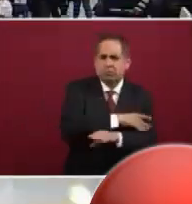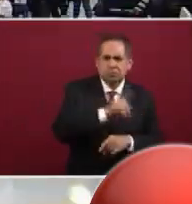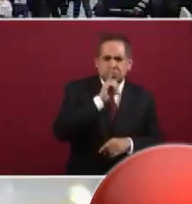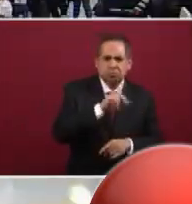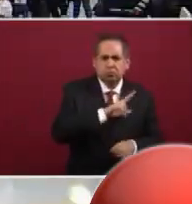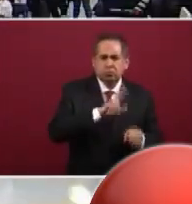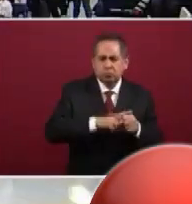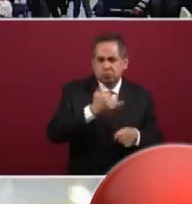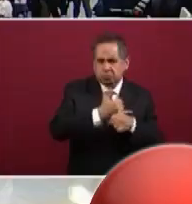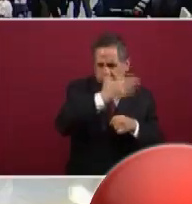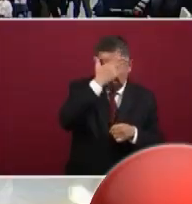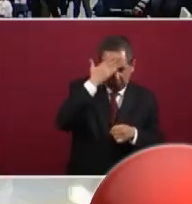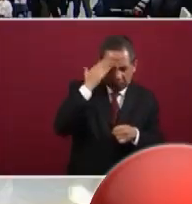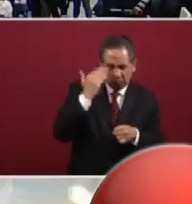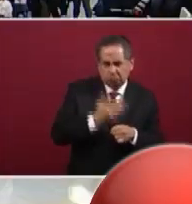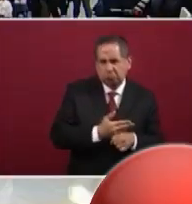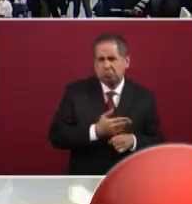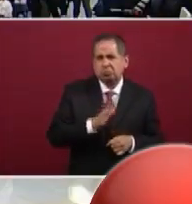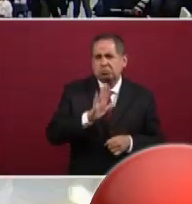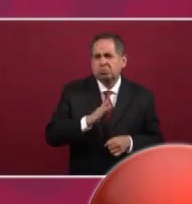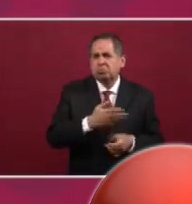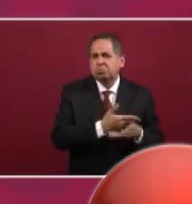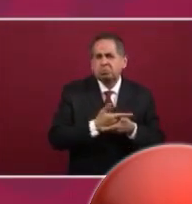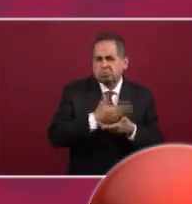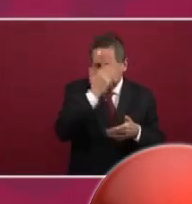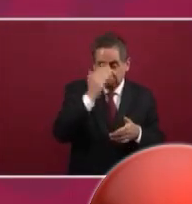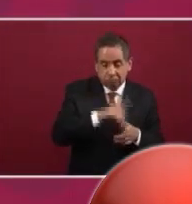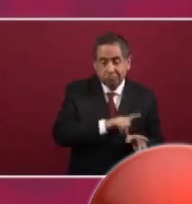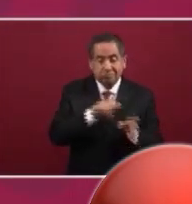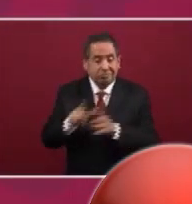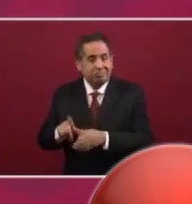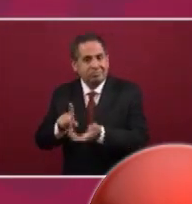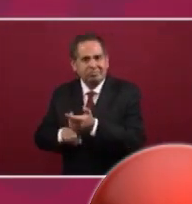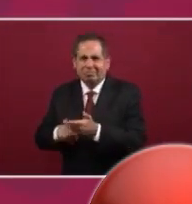Hay 24 millones de mexicanos en Estados Unidos, 12